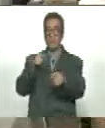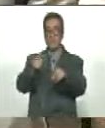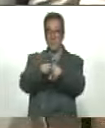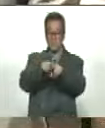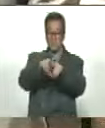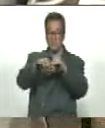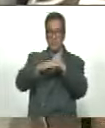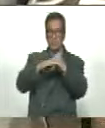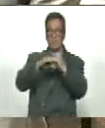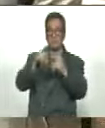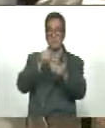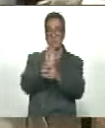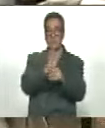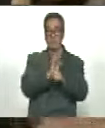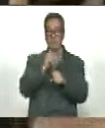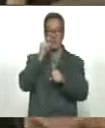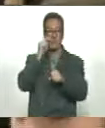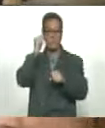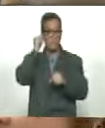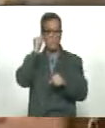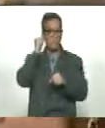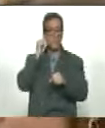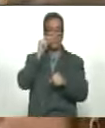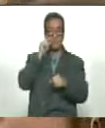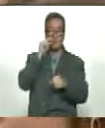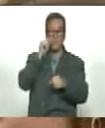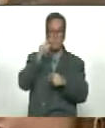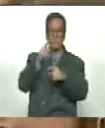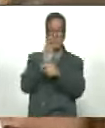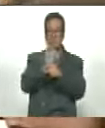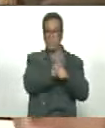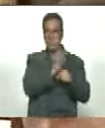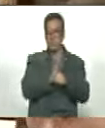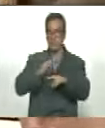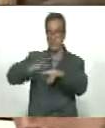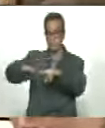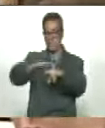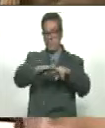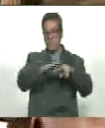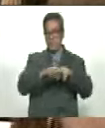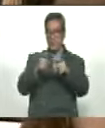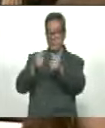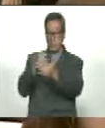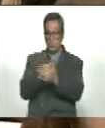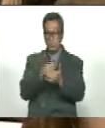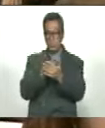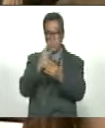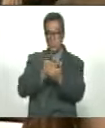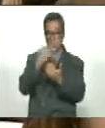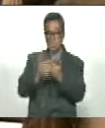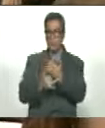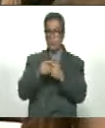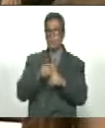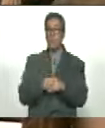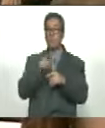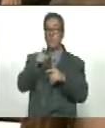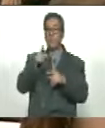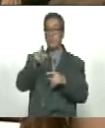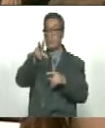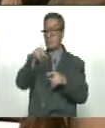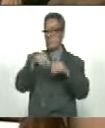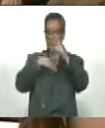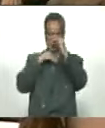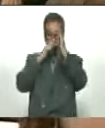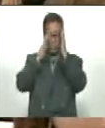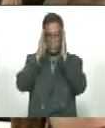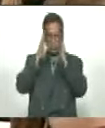la economía. Aquí protegemos al hombre y a la mujer. Aquí protegemos al niño en el presupuesto y en la planificación. Aquí no